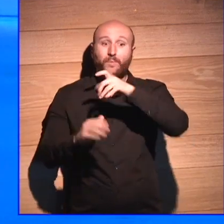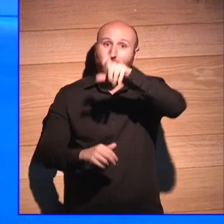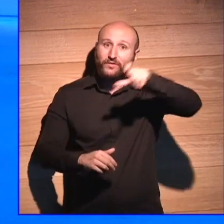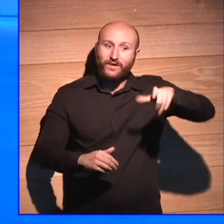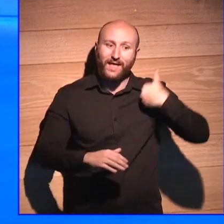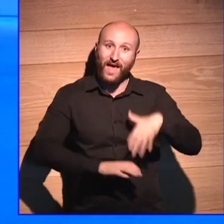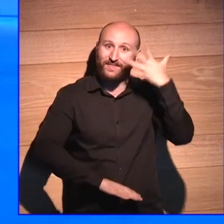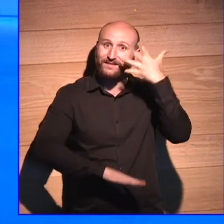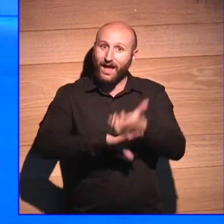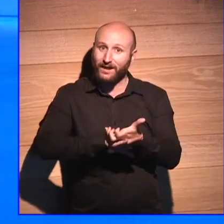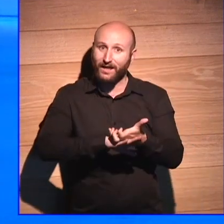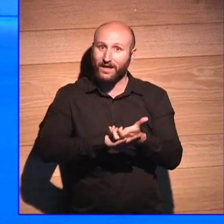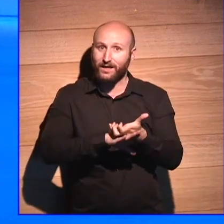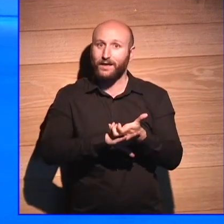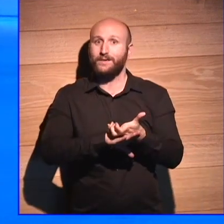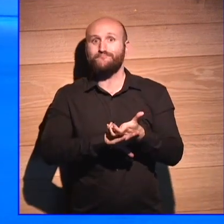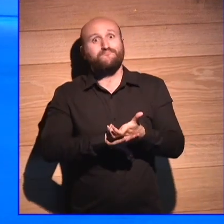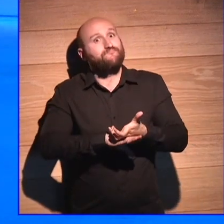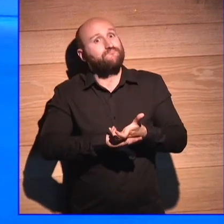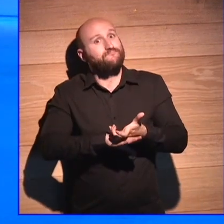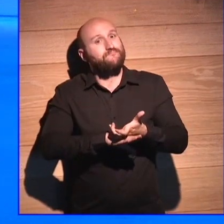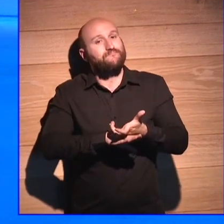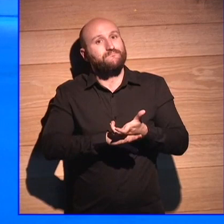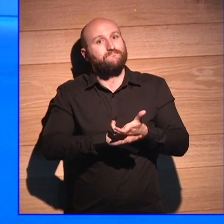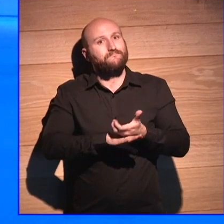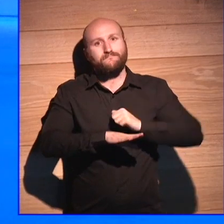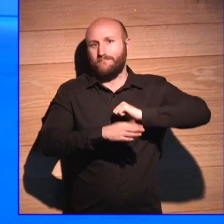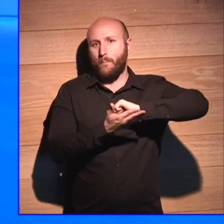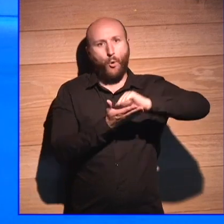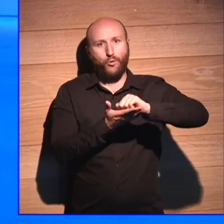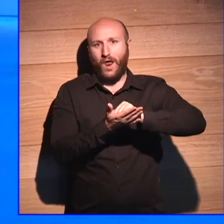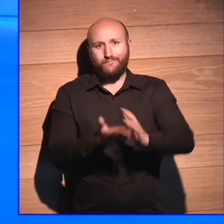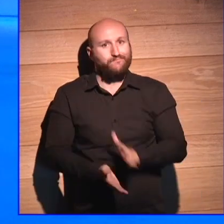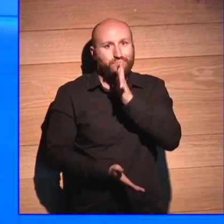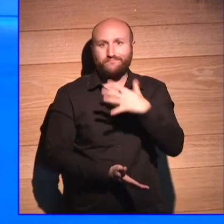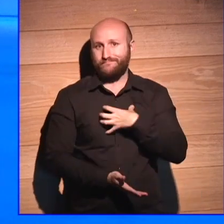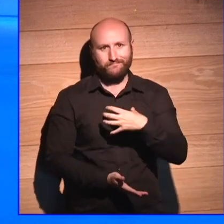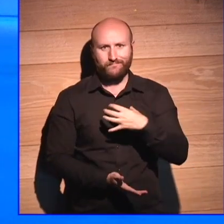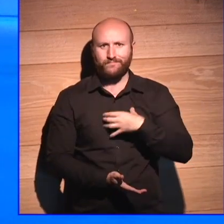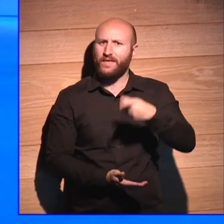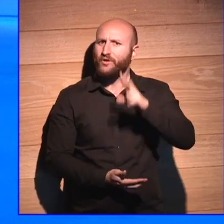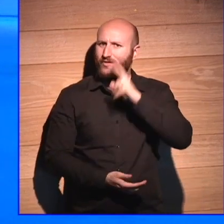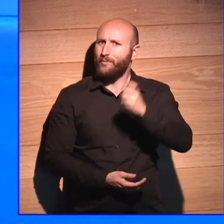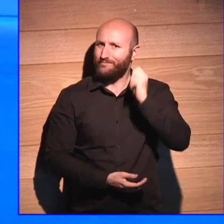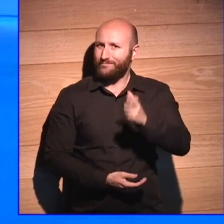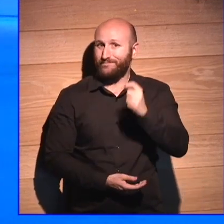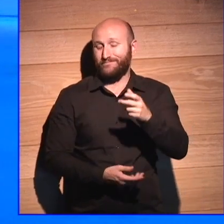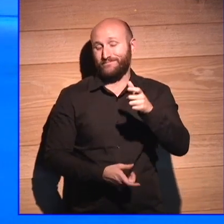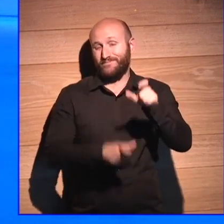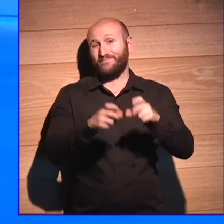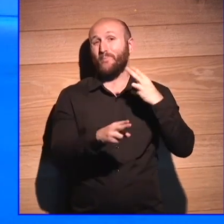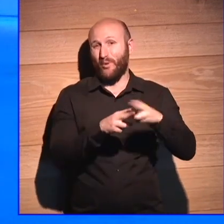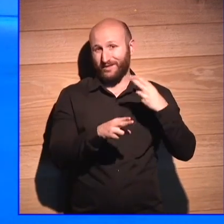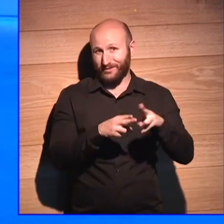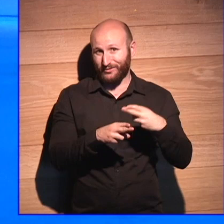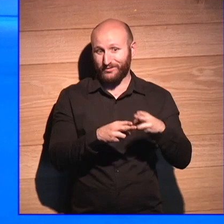han descargado, pues no se puede borrar. Esto lo vemos frecuentemente con políticos, por ejemplo, ¿no?, que de